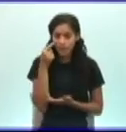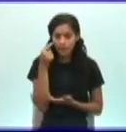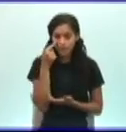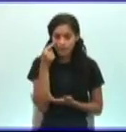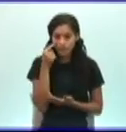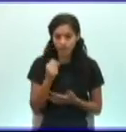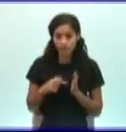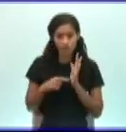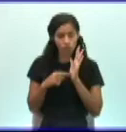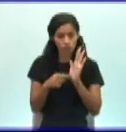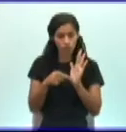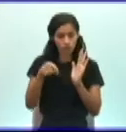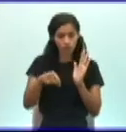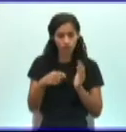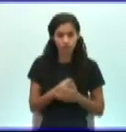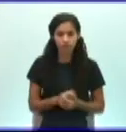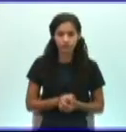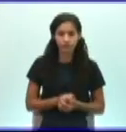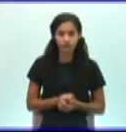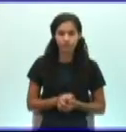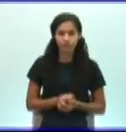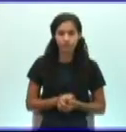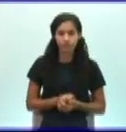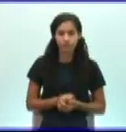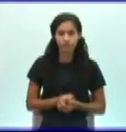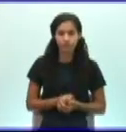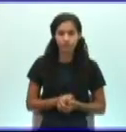a la ilustración.